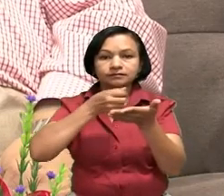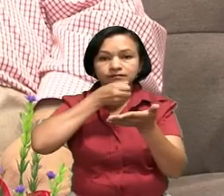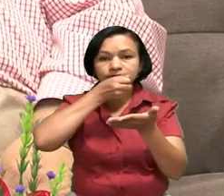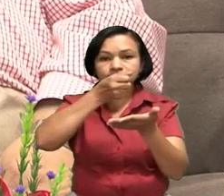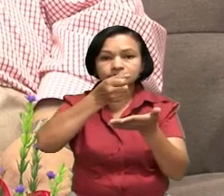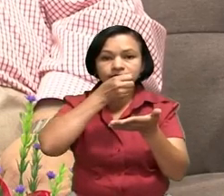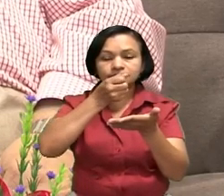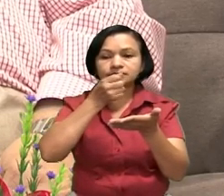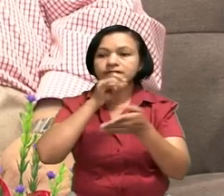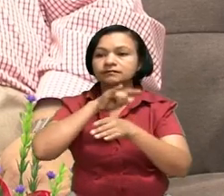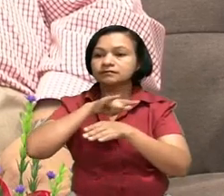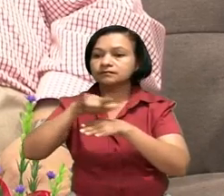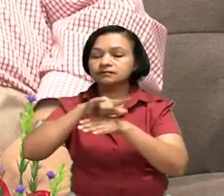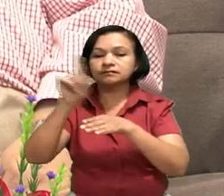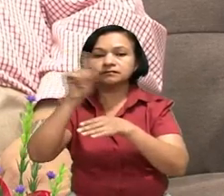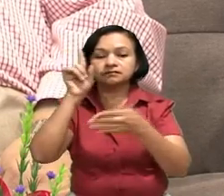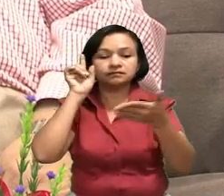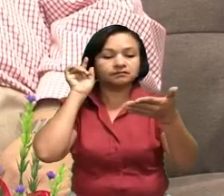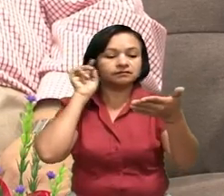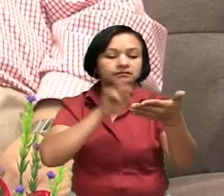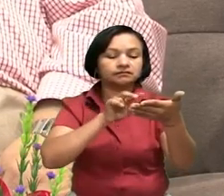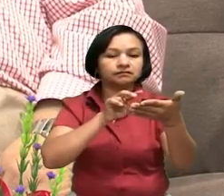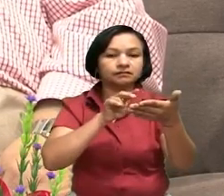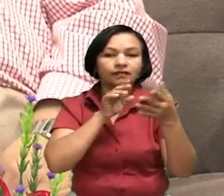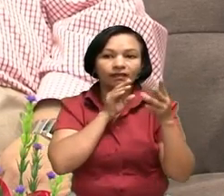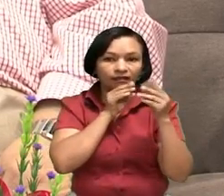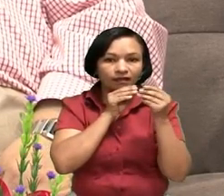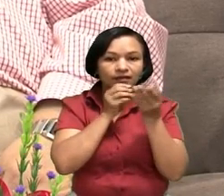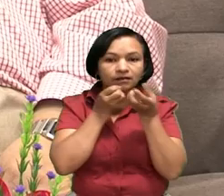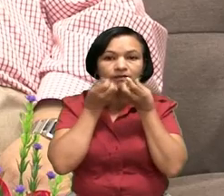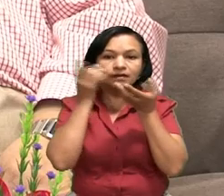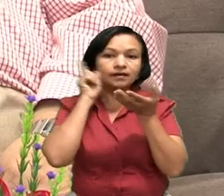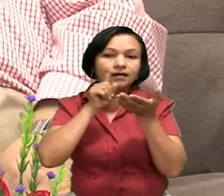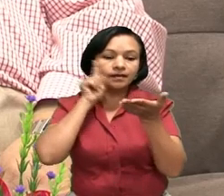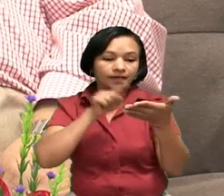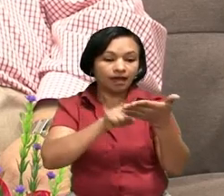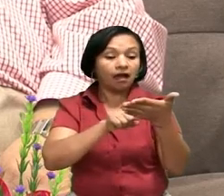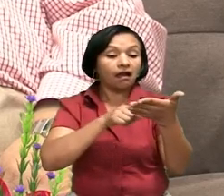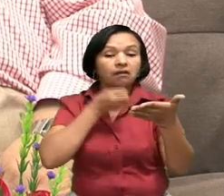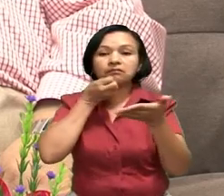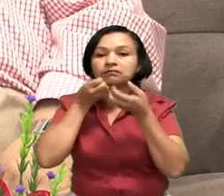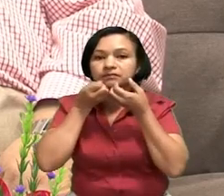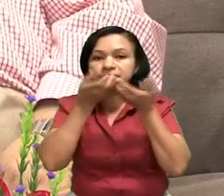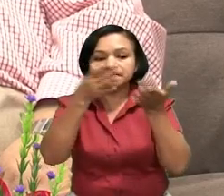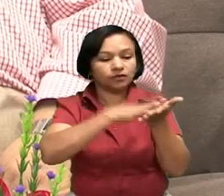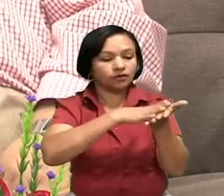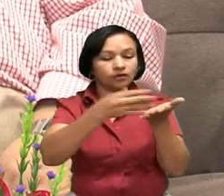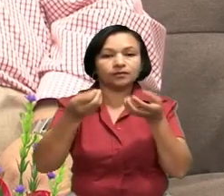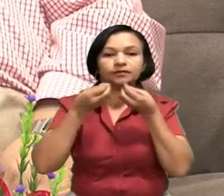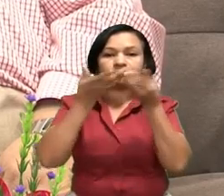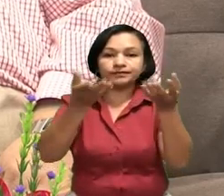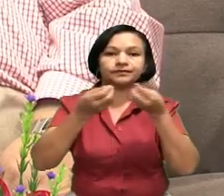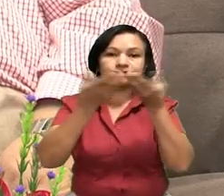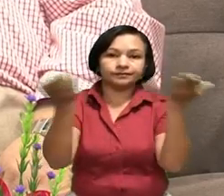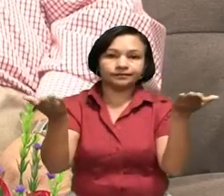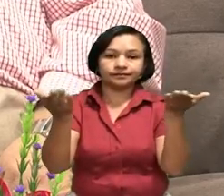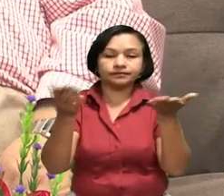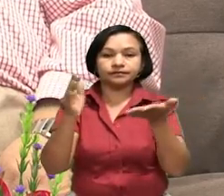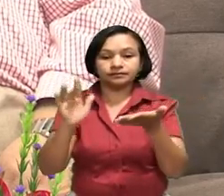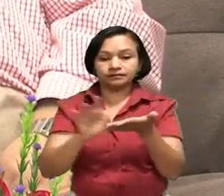fuentes encuentran en los chismes en las mentiras de esas de esos celulares de esas